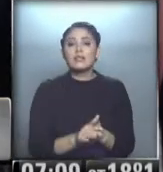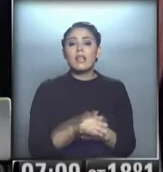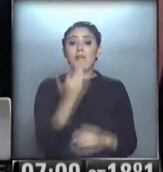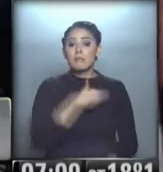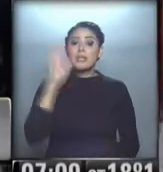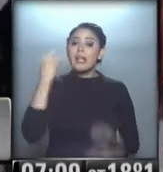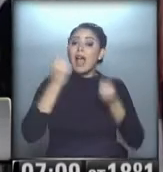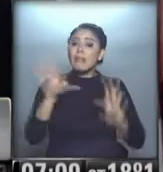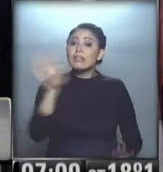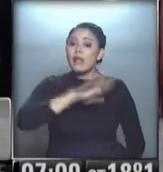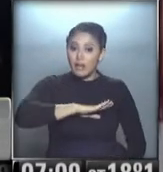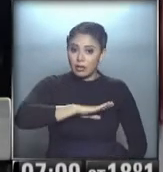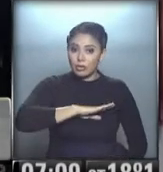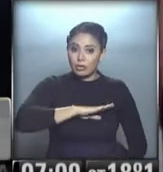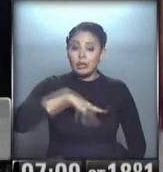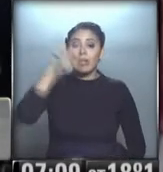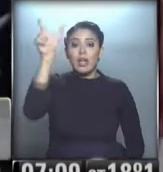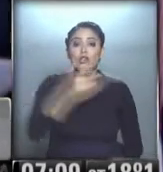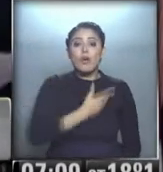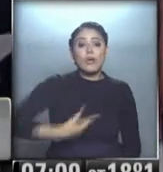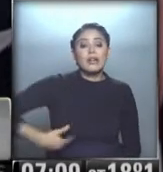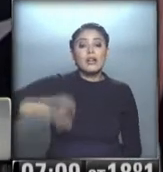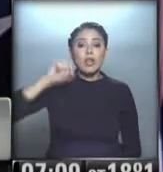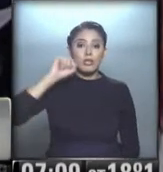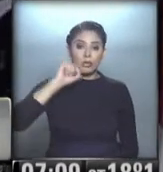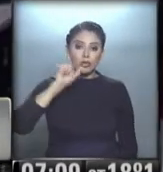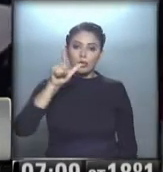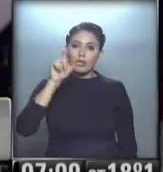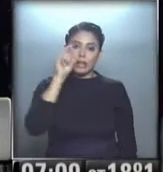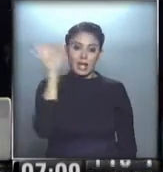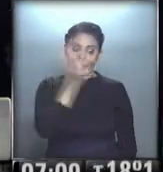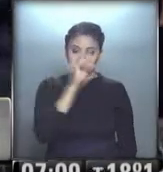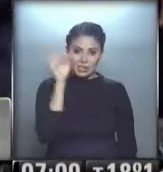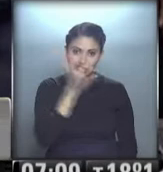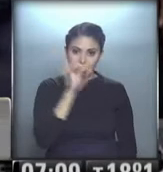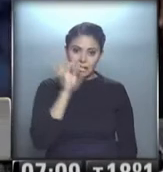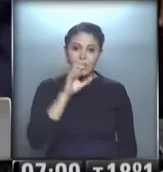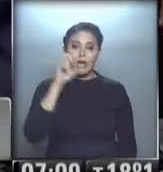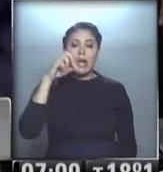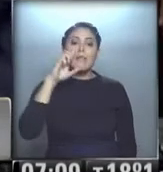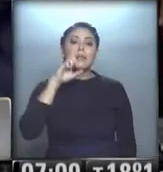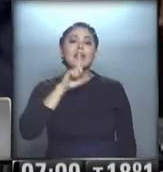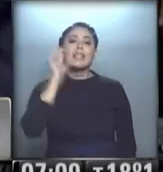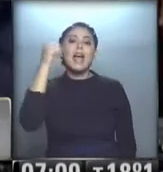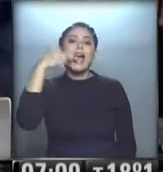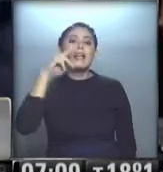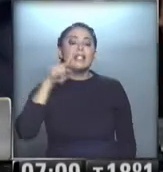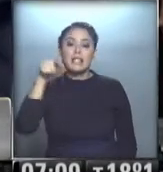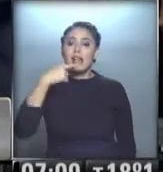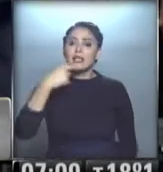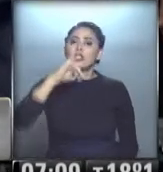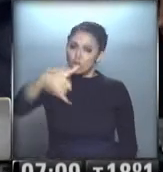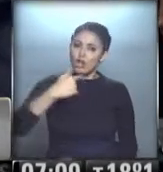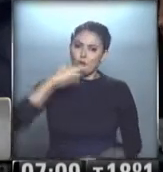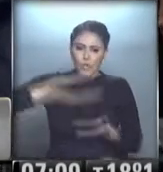la ceremonia que comenzó con la jura del gobernador en uso de licencia del Chaco, estamos hablando de Capitanich. Tras el sí juro del